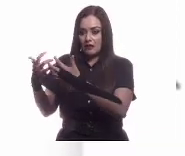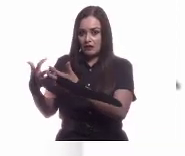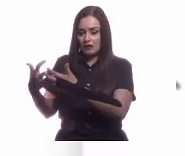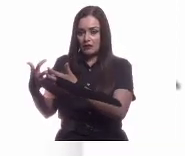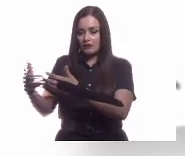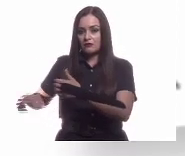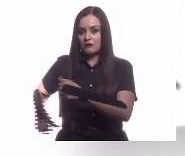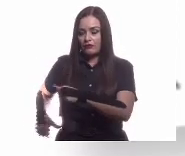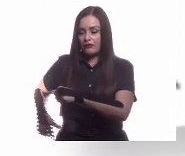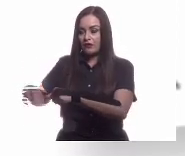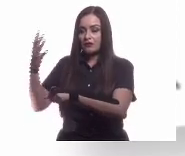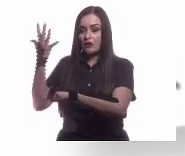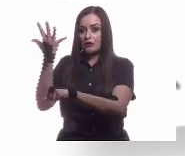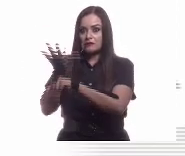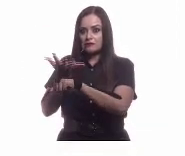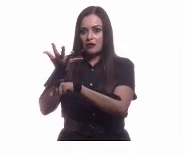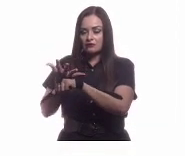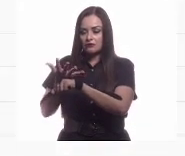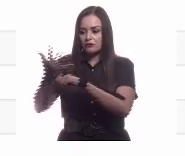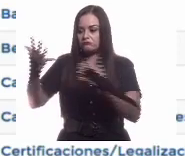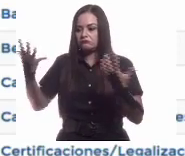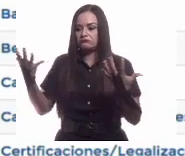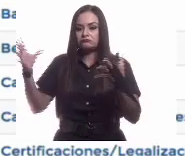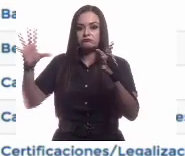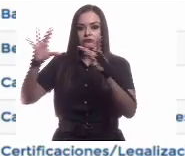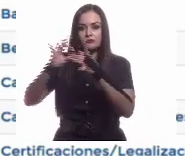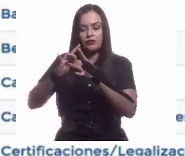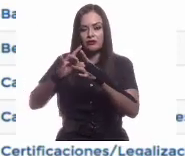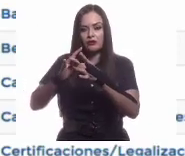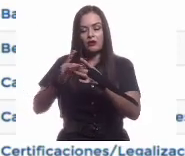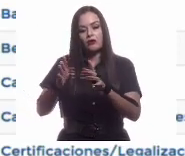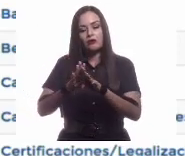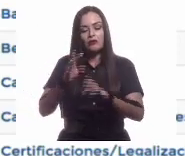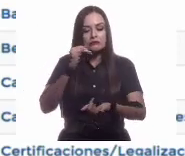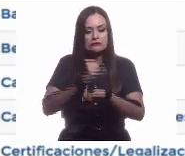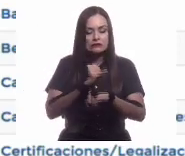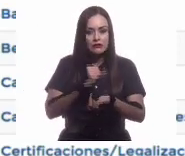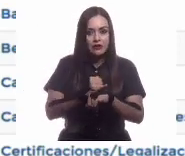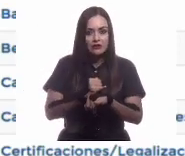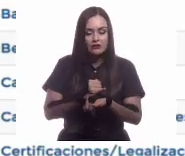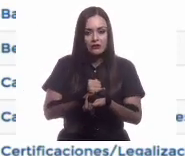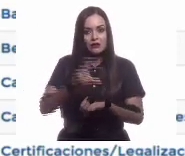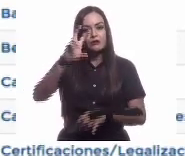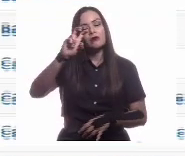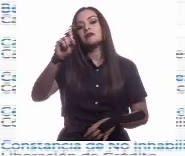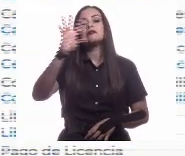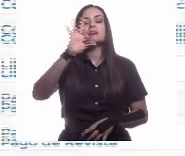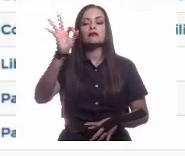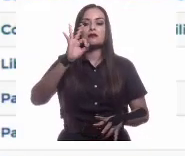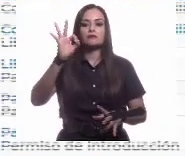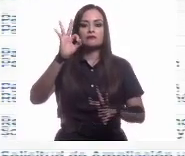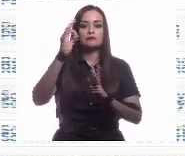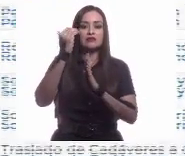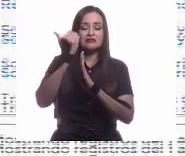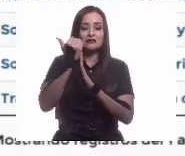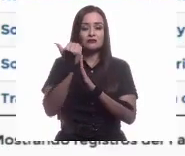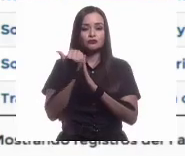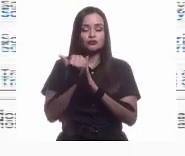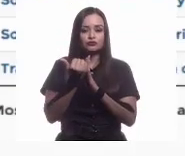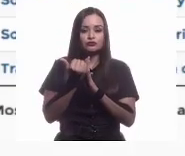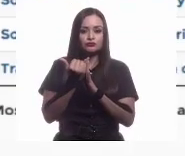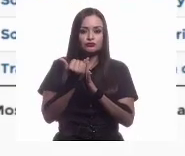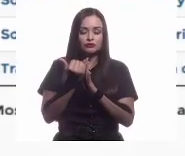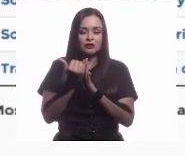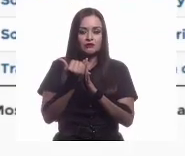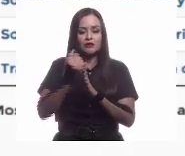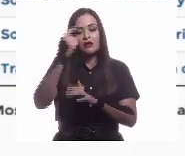Gobierno de los Estados Unidos a través de una aplicación web que hemos reducido más del 30% de los procesos administrativos